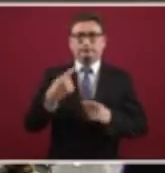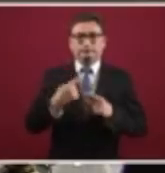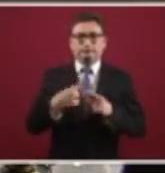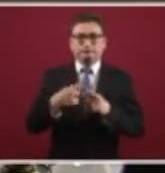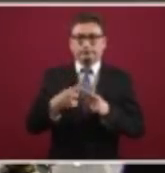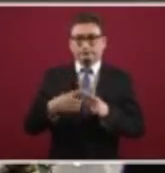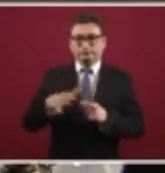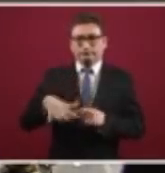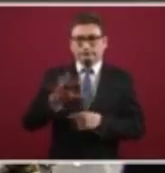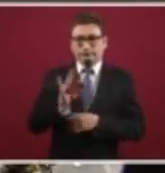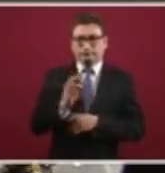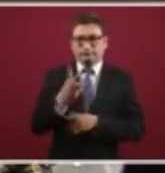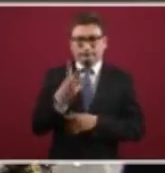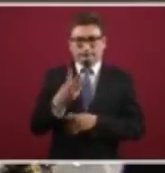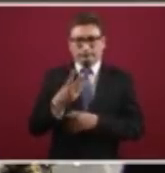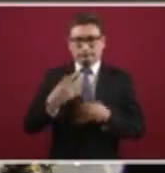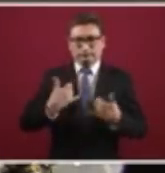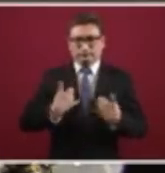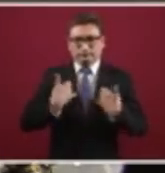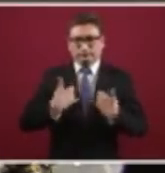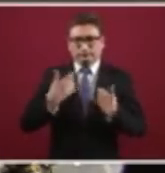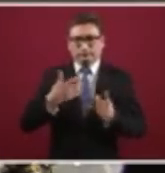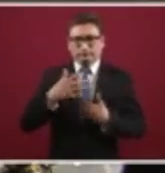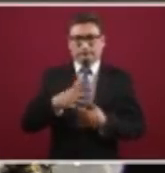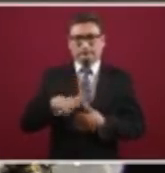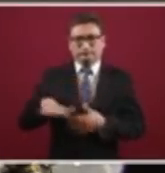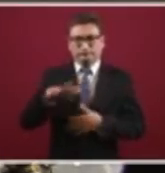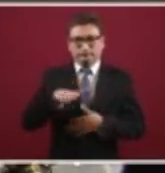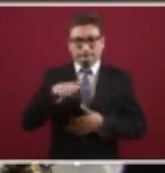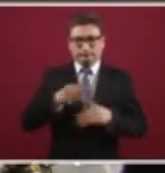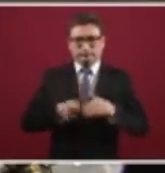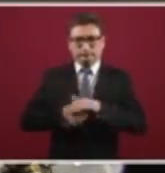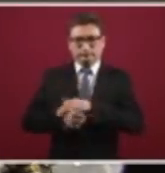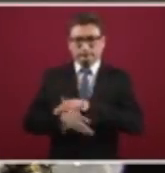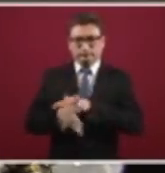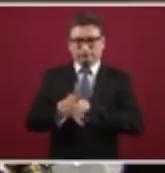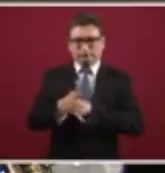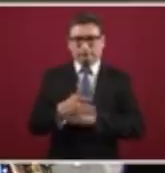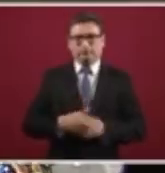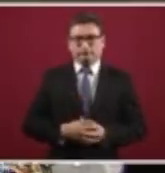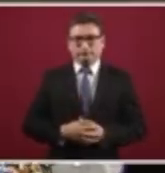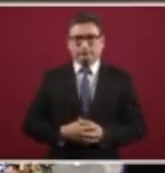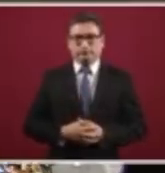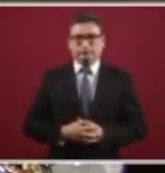43 jóvenes de la normal de ayotzinapa